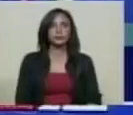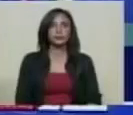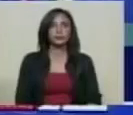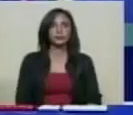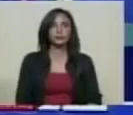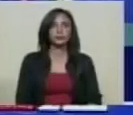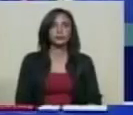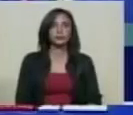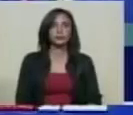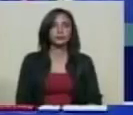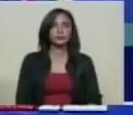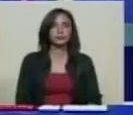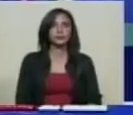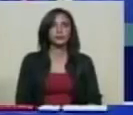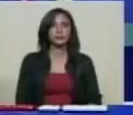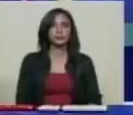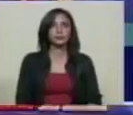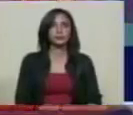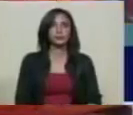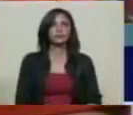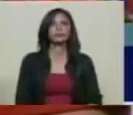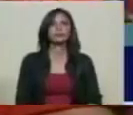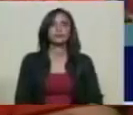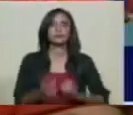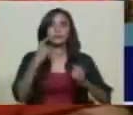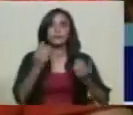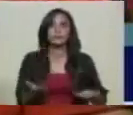y Edgardo Ramírez, compañero.